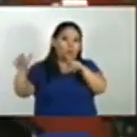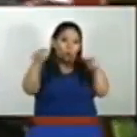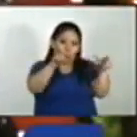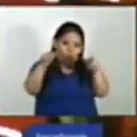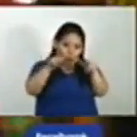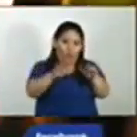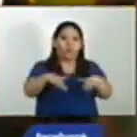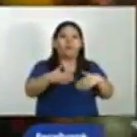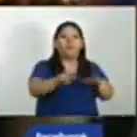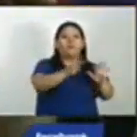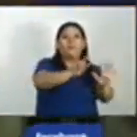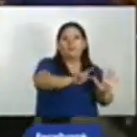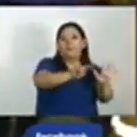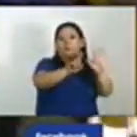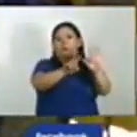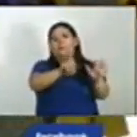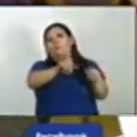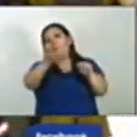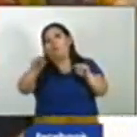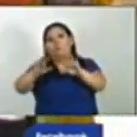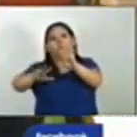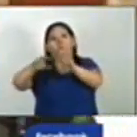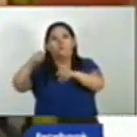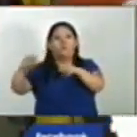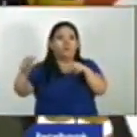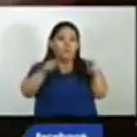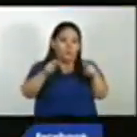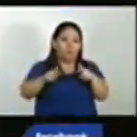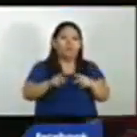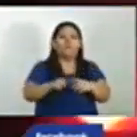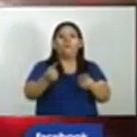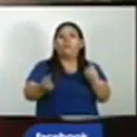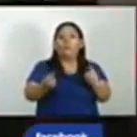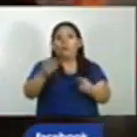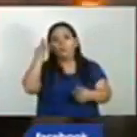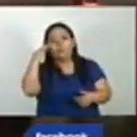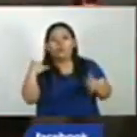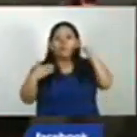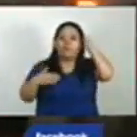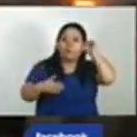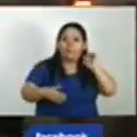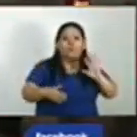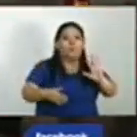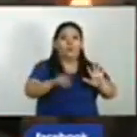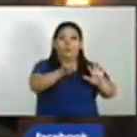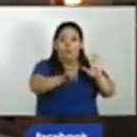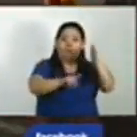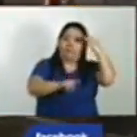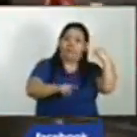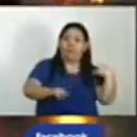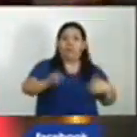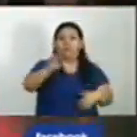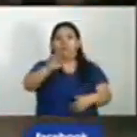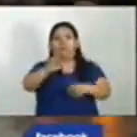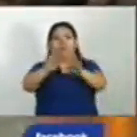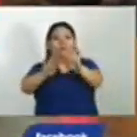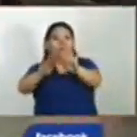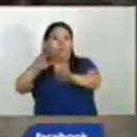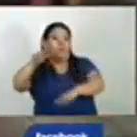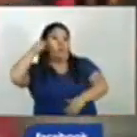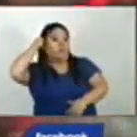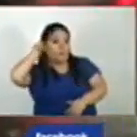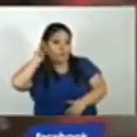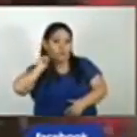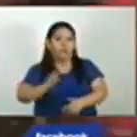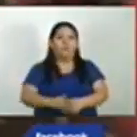finalmente los de 76 a 80 años de edad. En cuanto al sexo, 56 de las víctimas eran mujeres y 393 eran